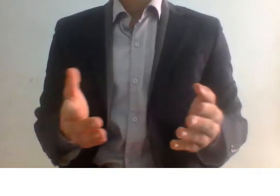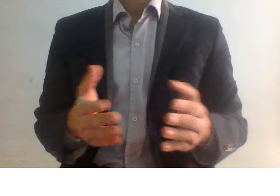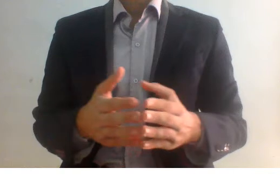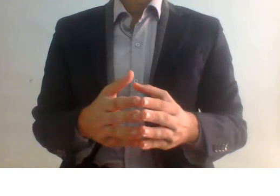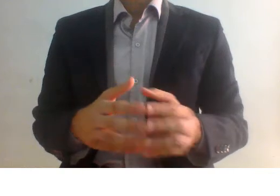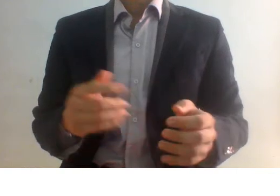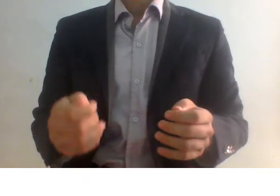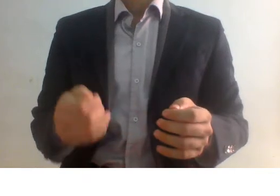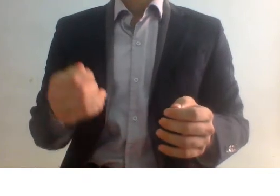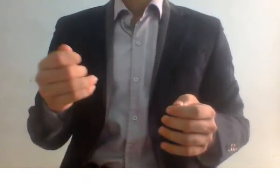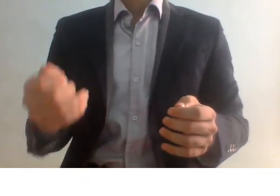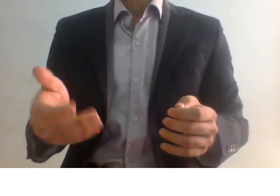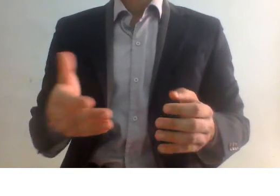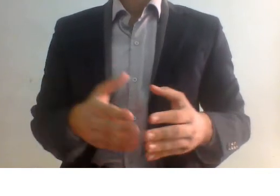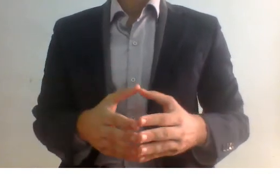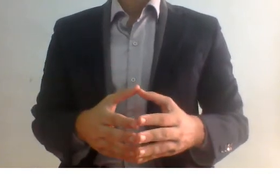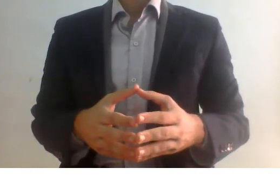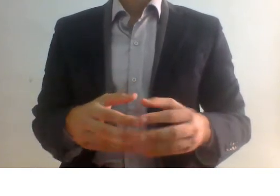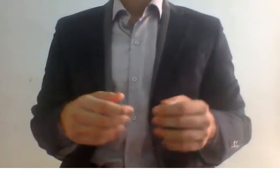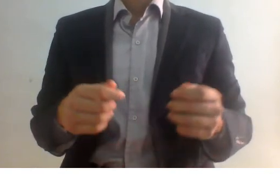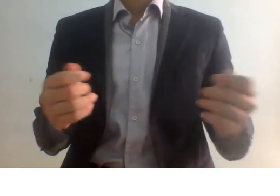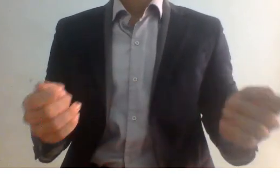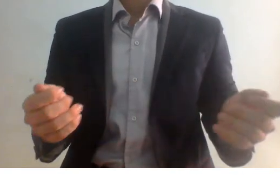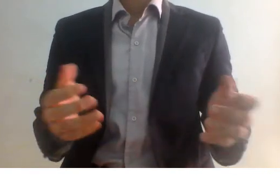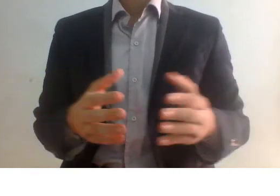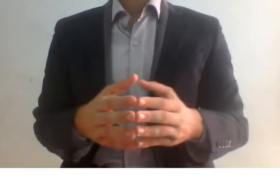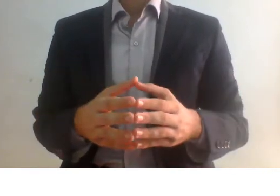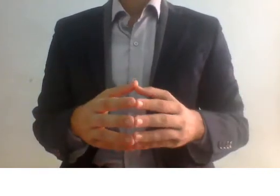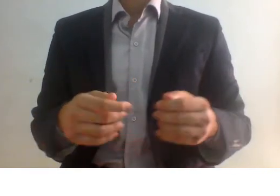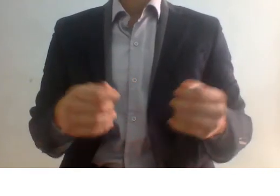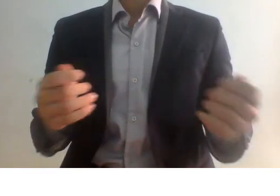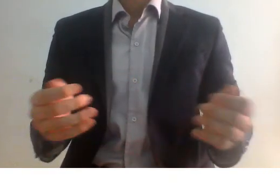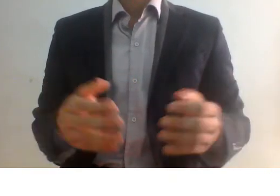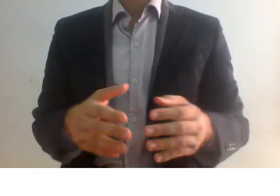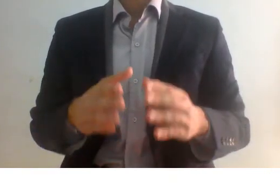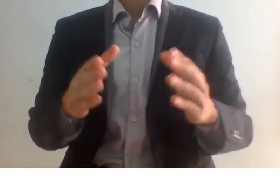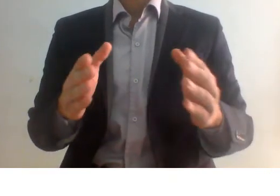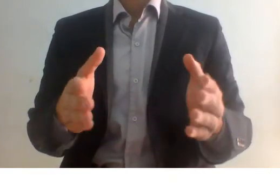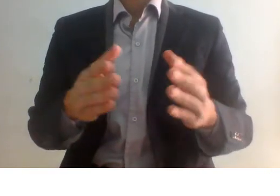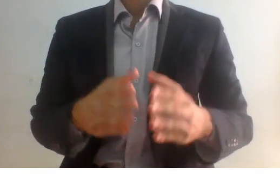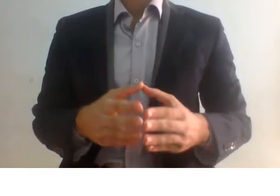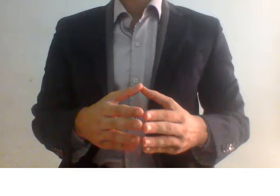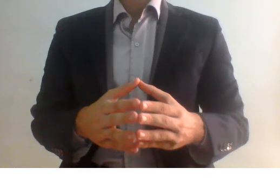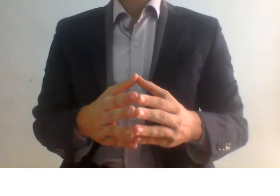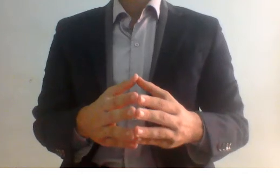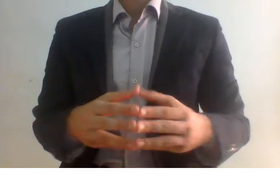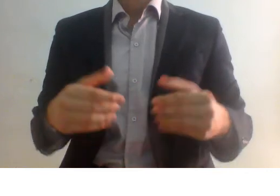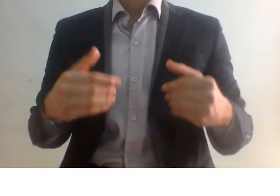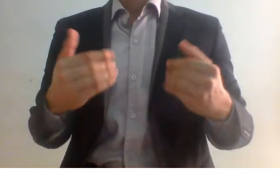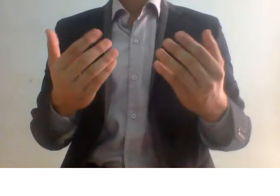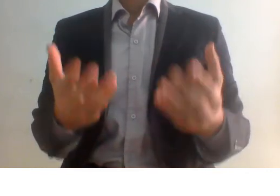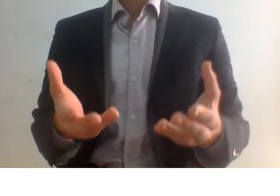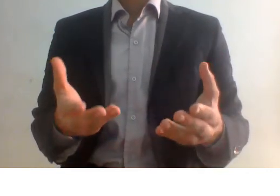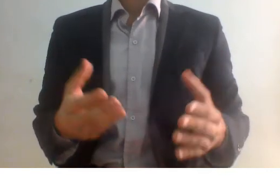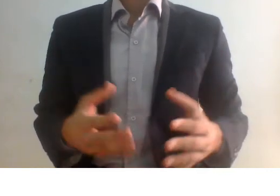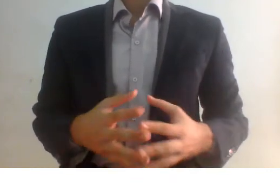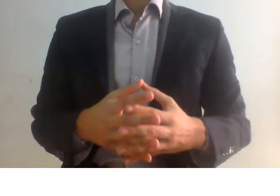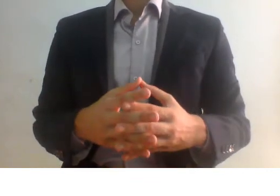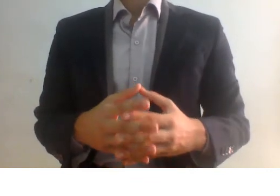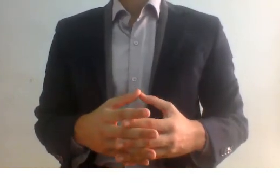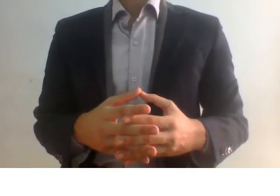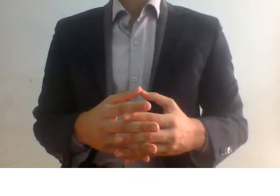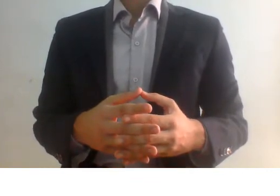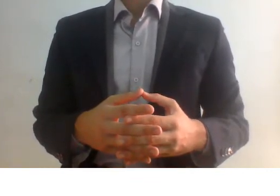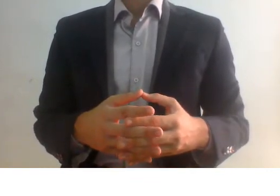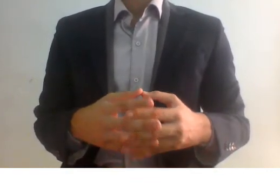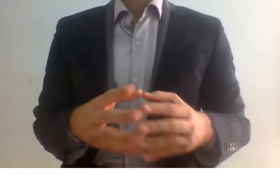de subcontratación, o porque a lo mejor tenían factureras, todo este tipo de cosas. Incluso en nuestro país, recordemos que el tema de las factureras es un problema, y fue un problema